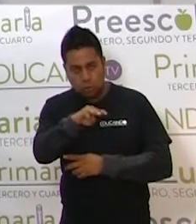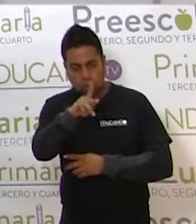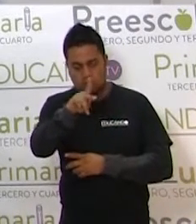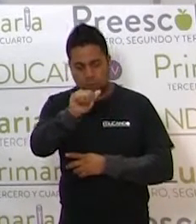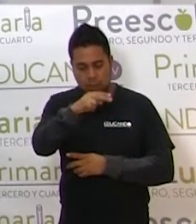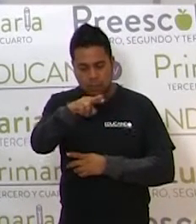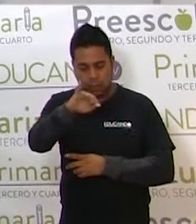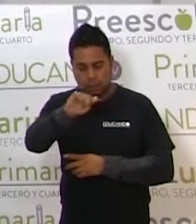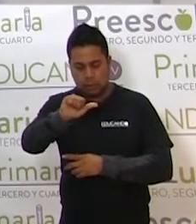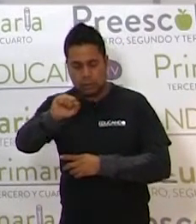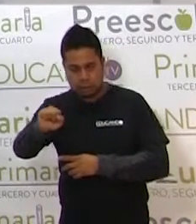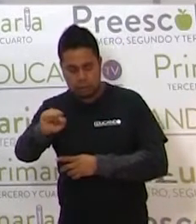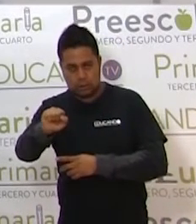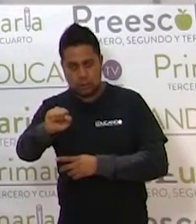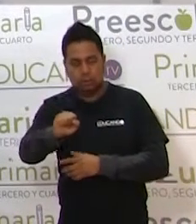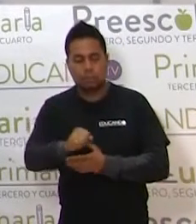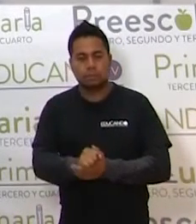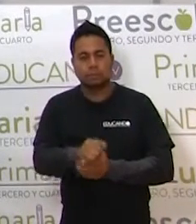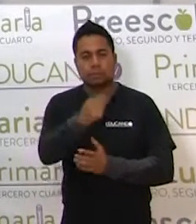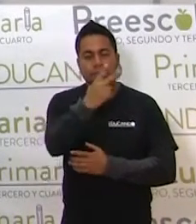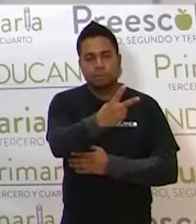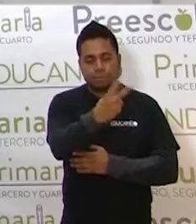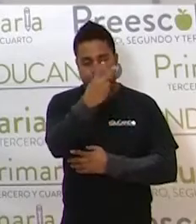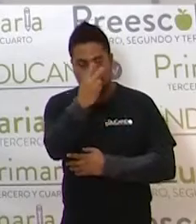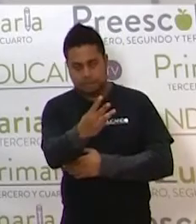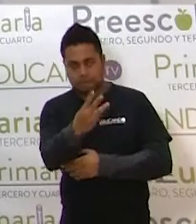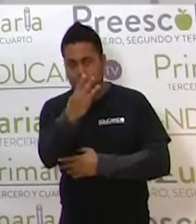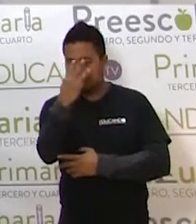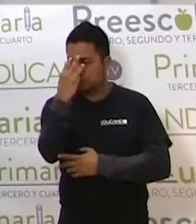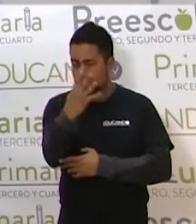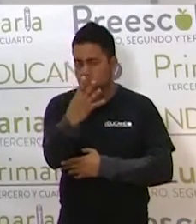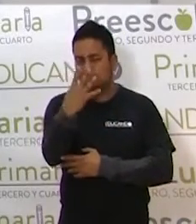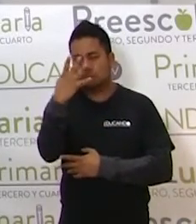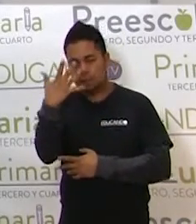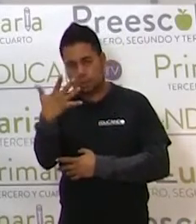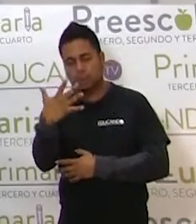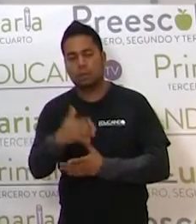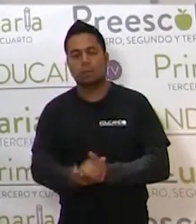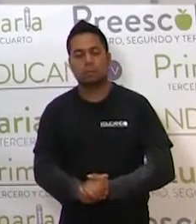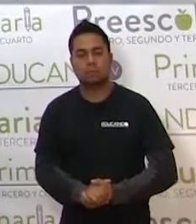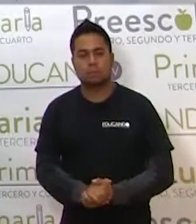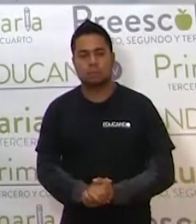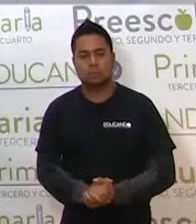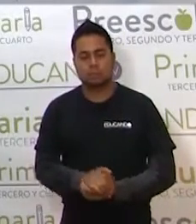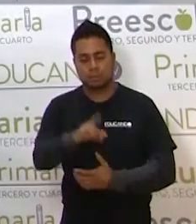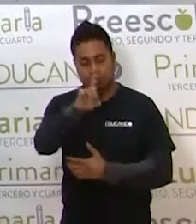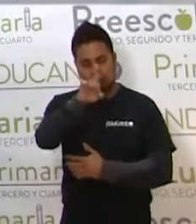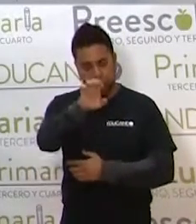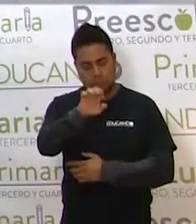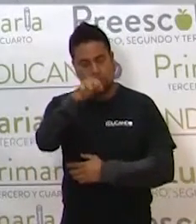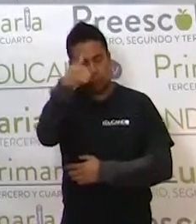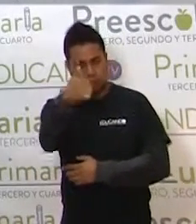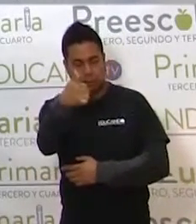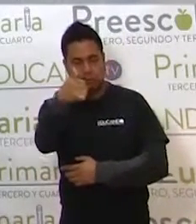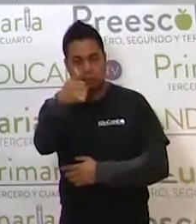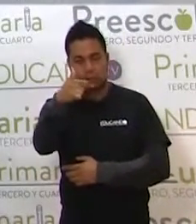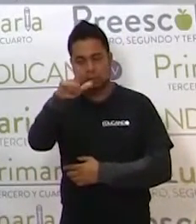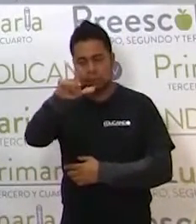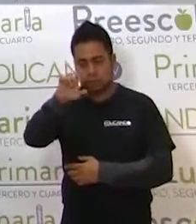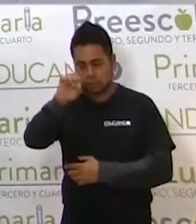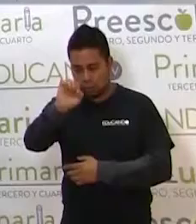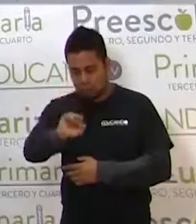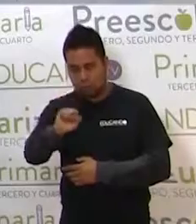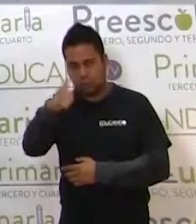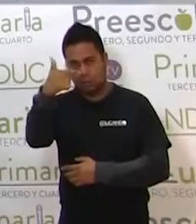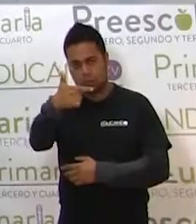company a dos tres cuatro cinco de seis los